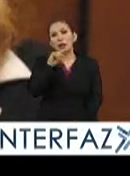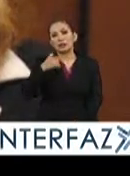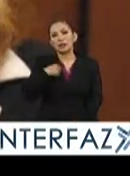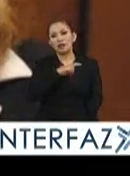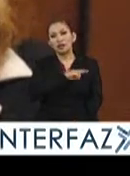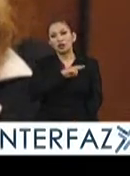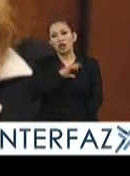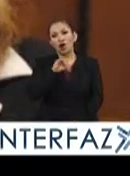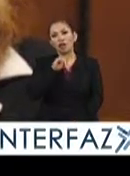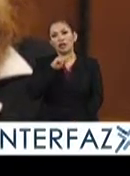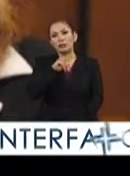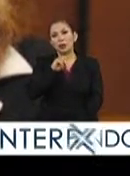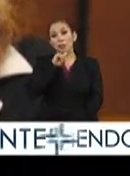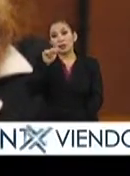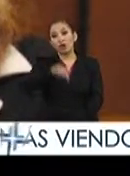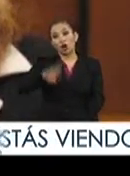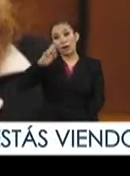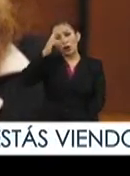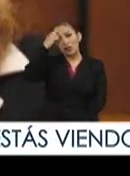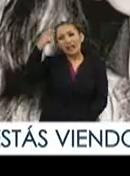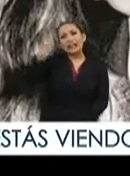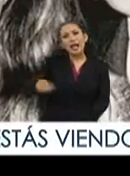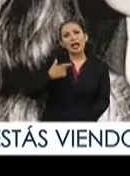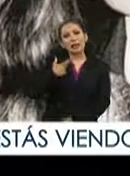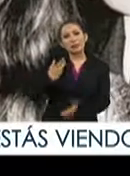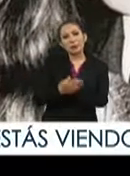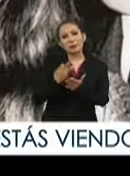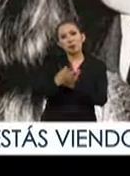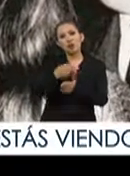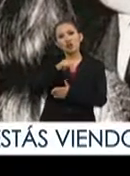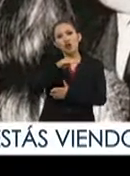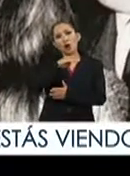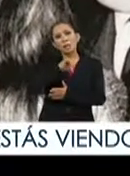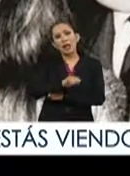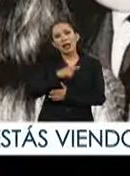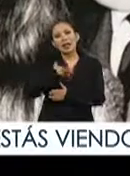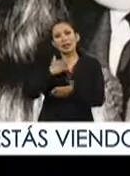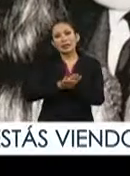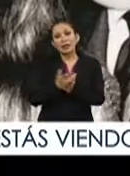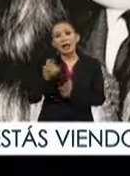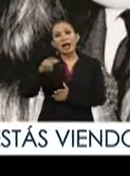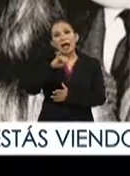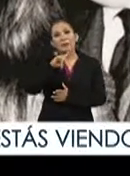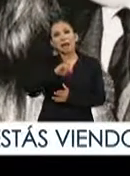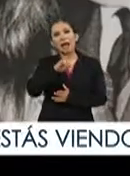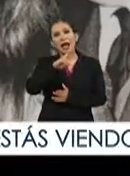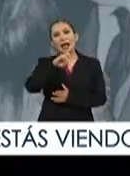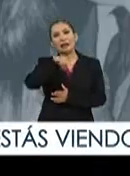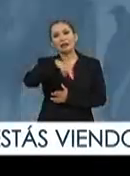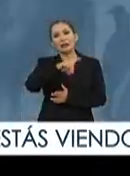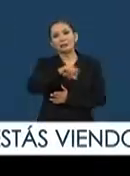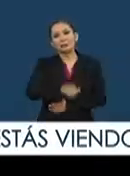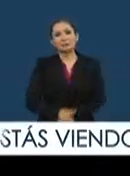de Octavio Paz. Hoy recordaremos a nuestro Premio Nobel de Literatura de la mano de Javier Aranda.